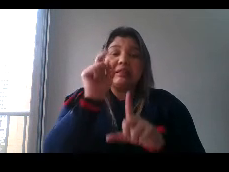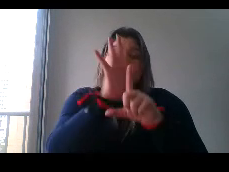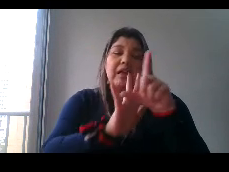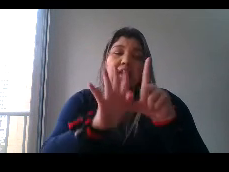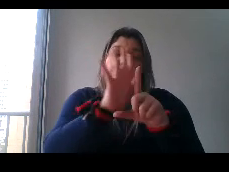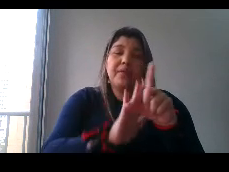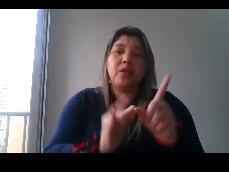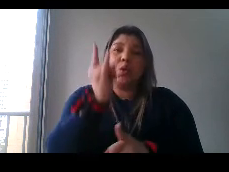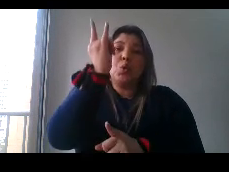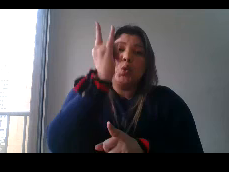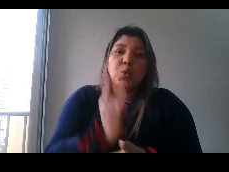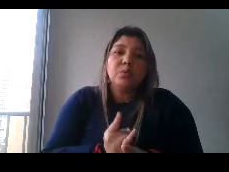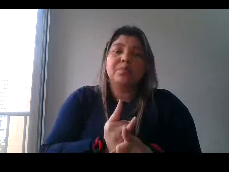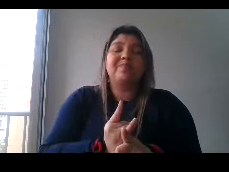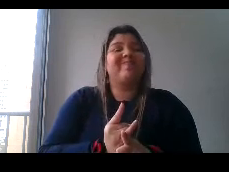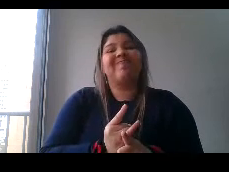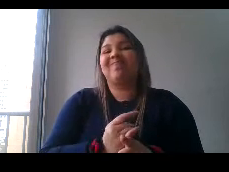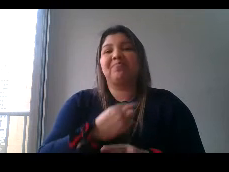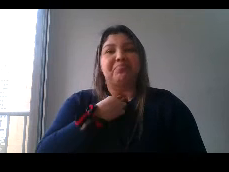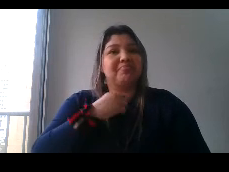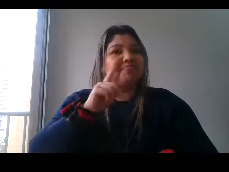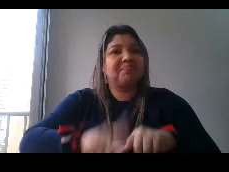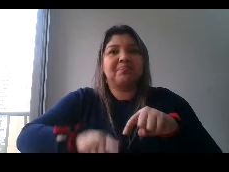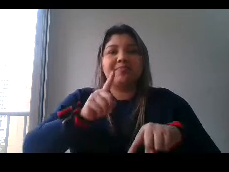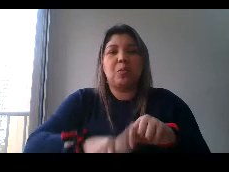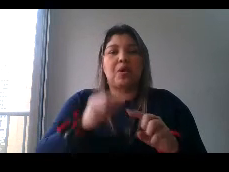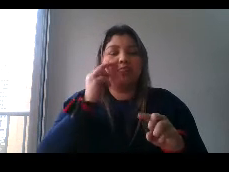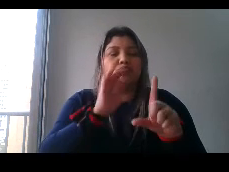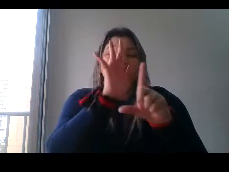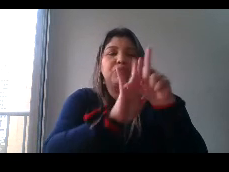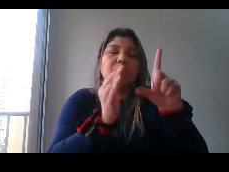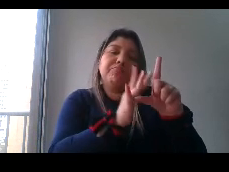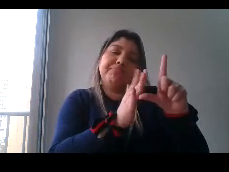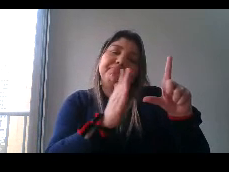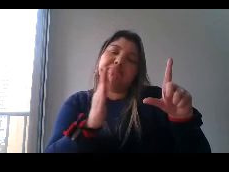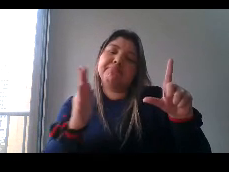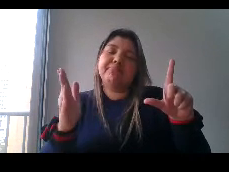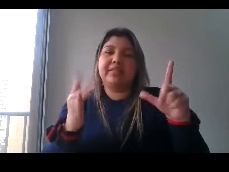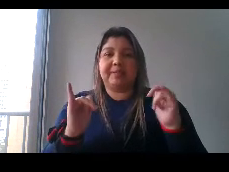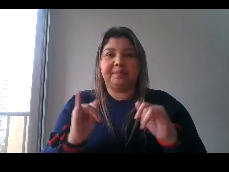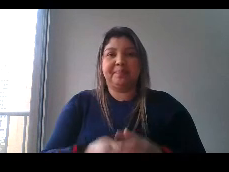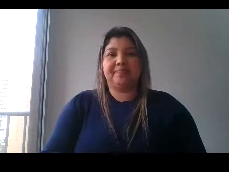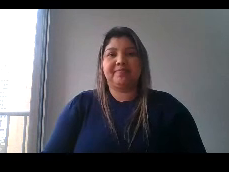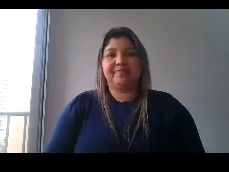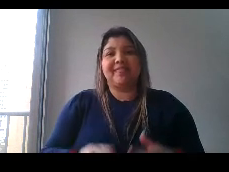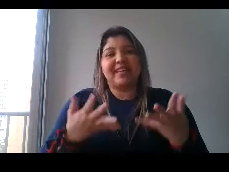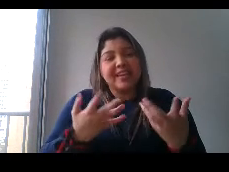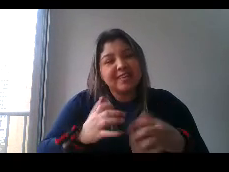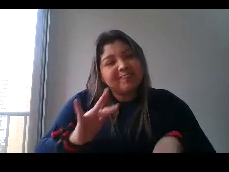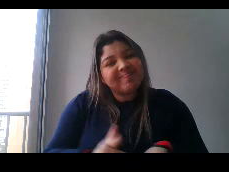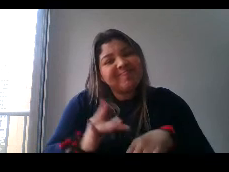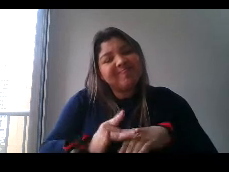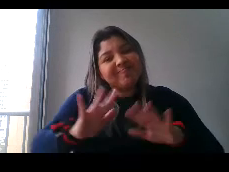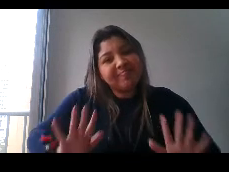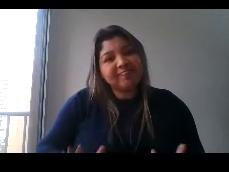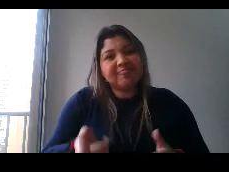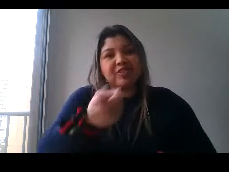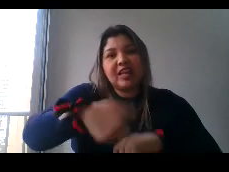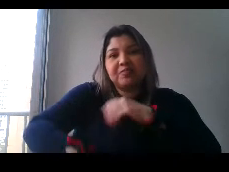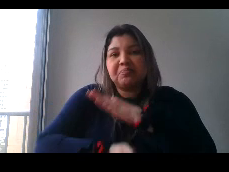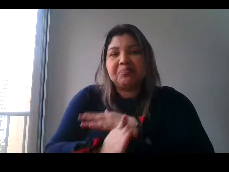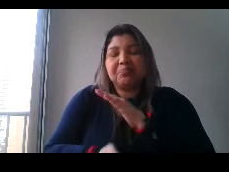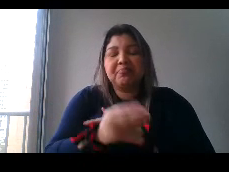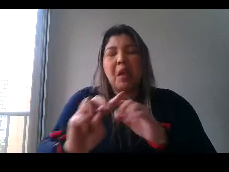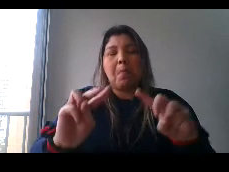mas no lo pueden descargar. Queremos invitarlos para que nos sigan acompañando en estos eventos educativos que hacen parte